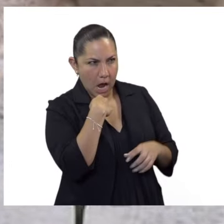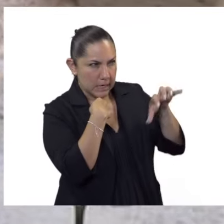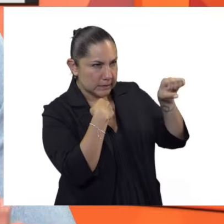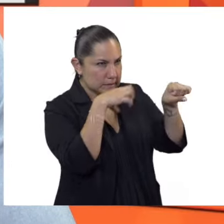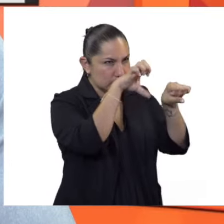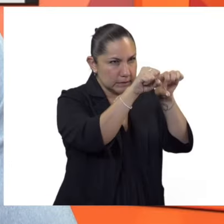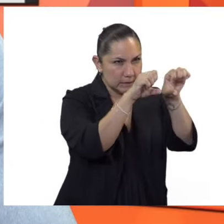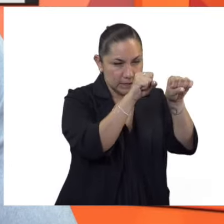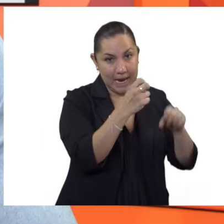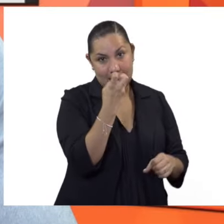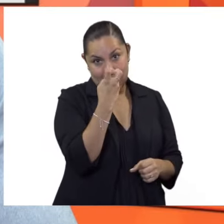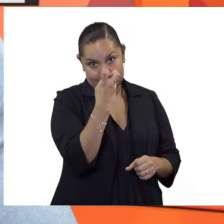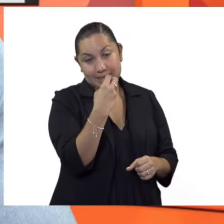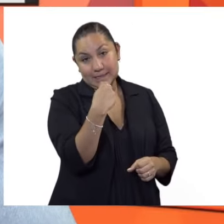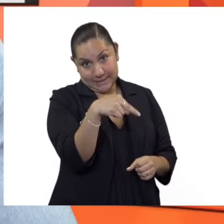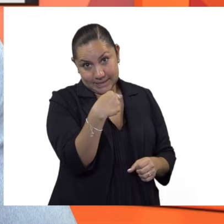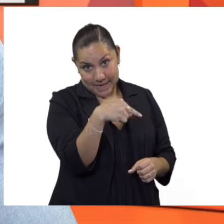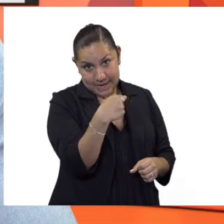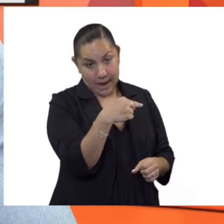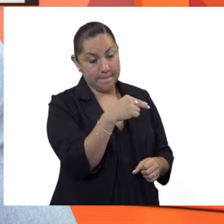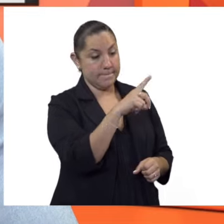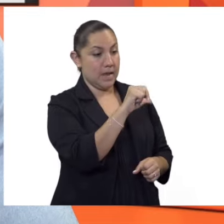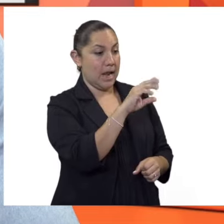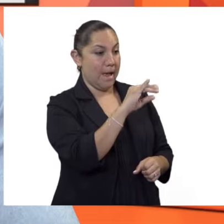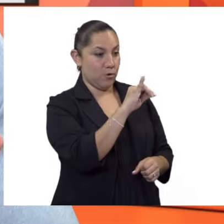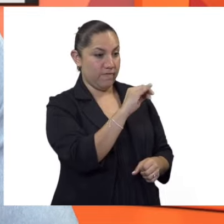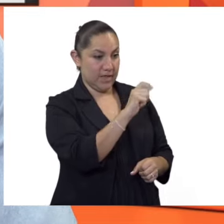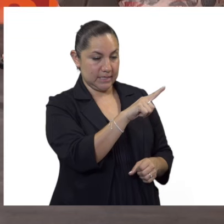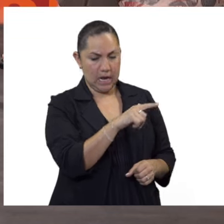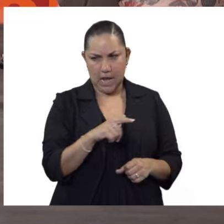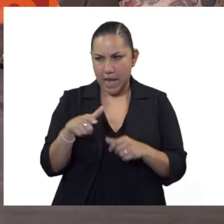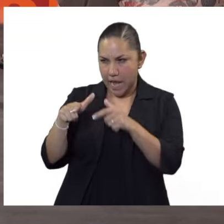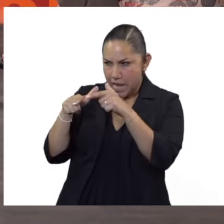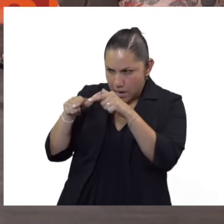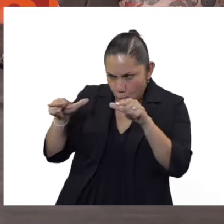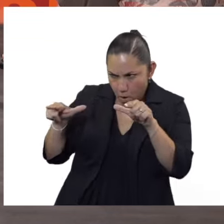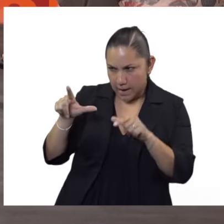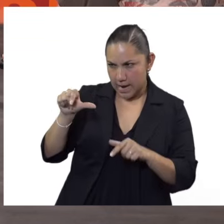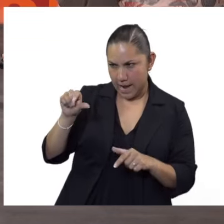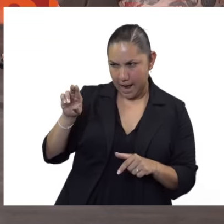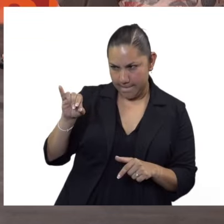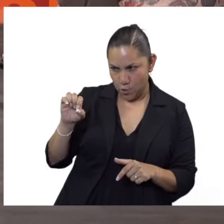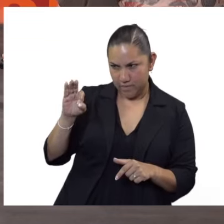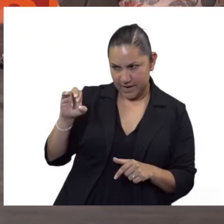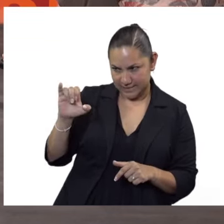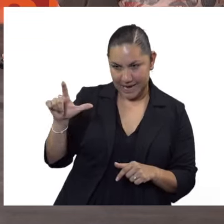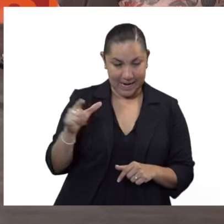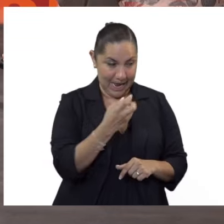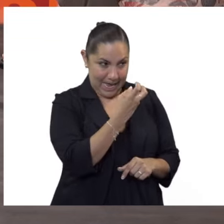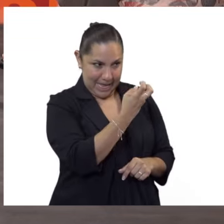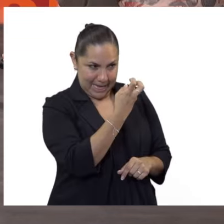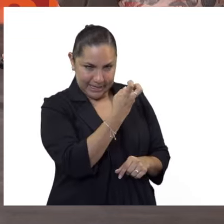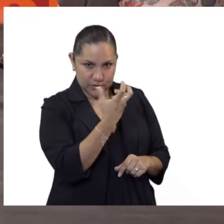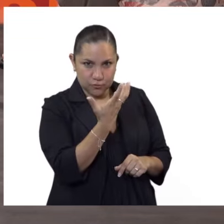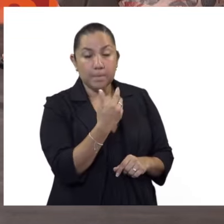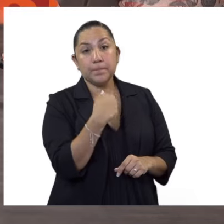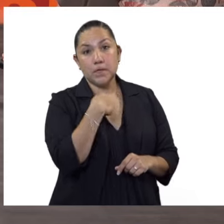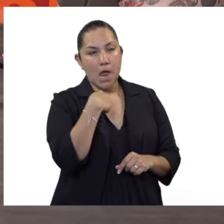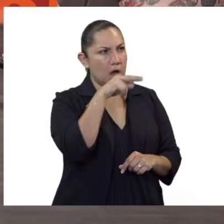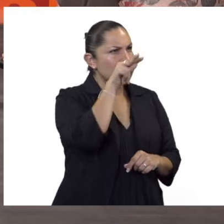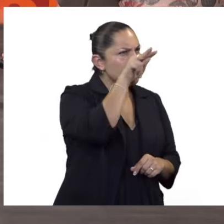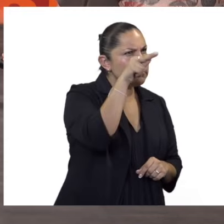Ajá a eso llamamos labi facial labio facial el lenguaje labio facial exactamente y también tenía